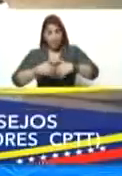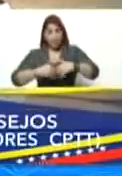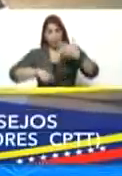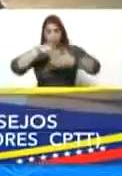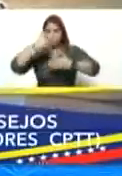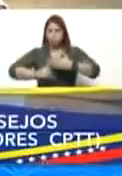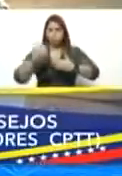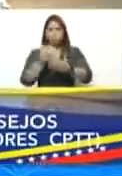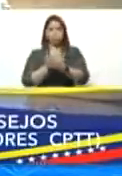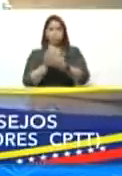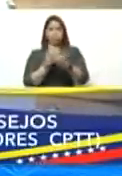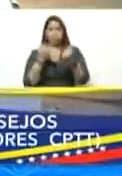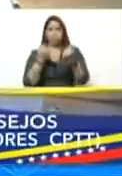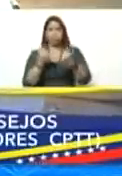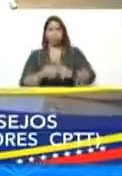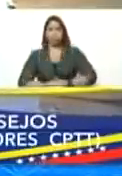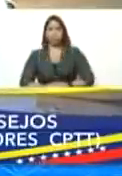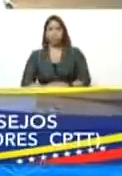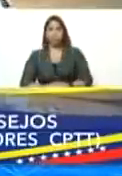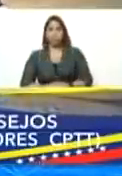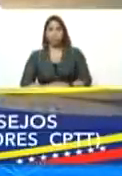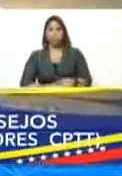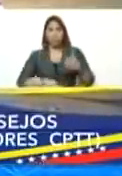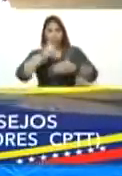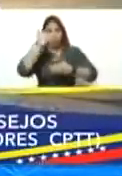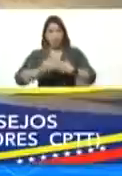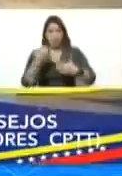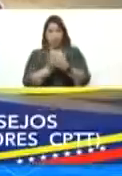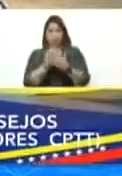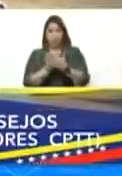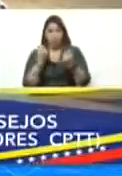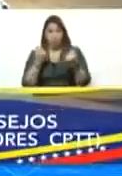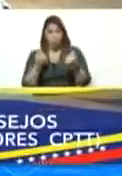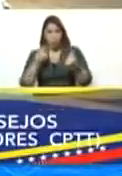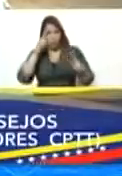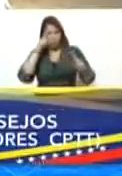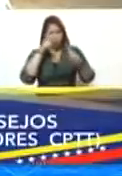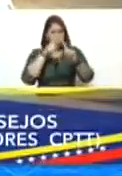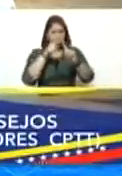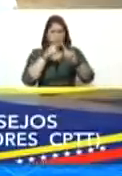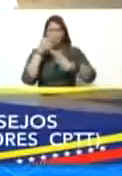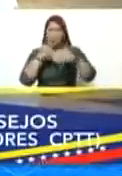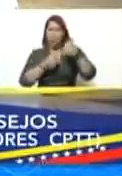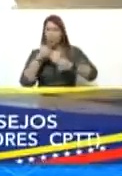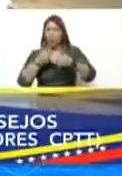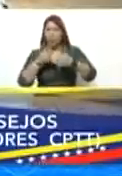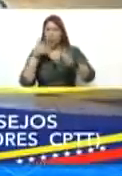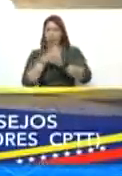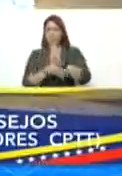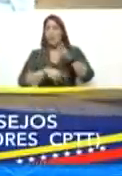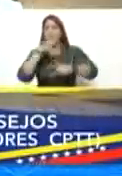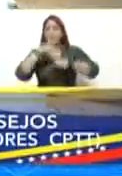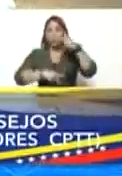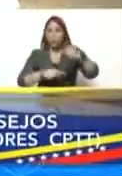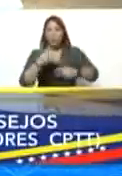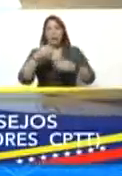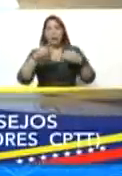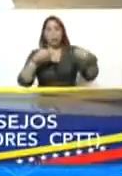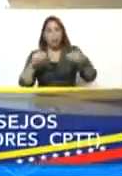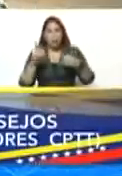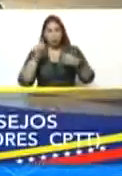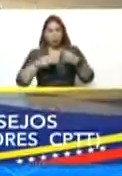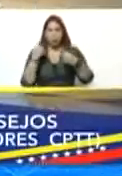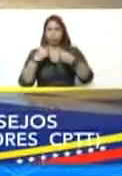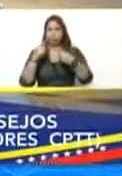proyectos económicos. Los proyectos económicos tienen un objetivo: producir. Producir aluminio, producir acero,